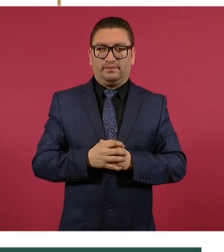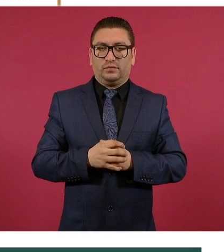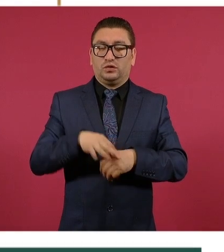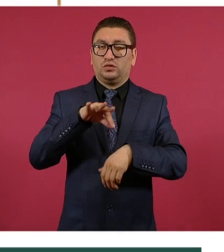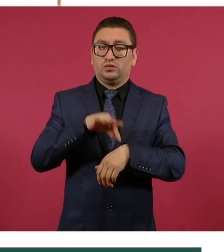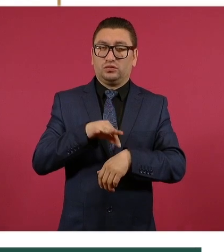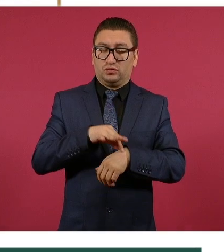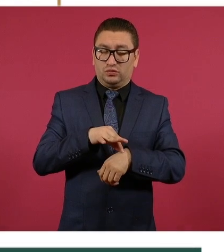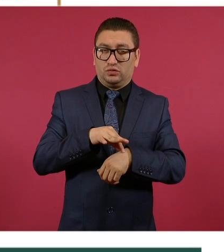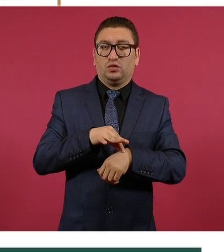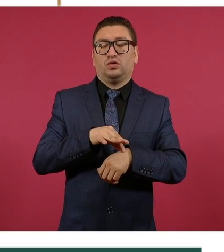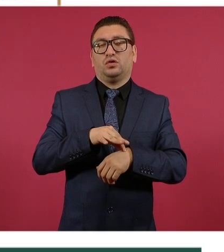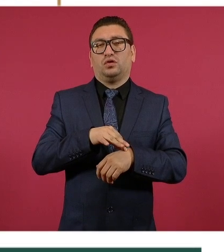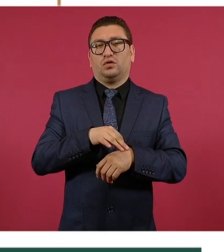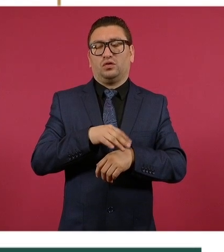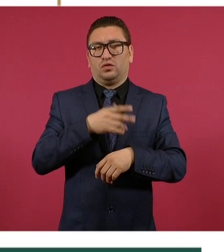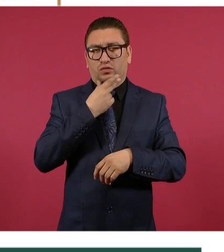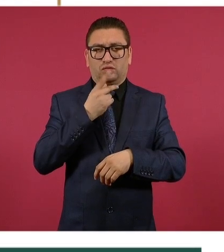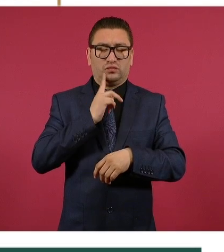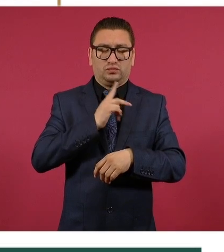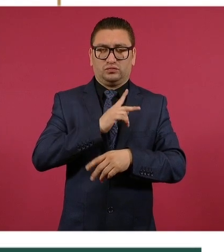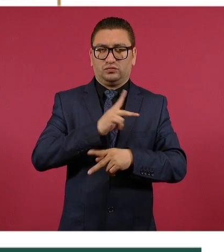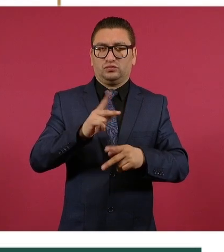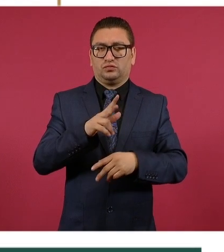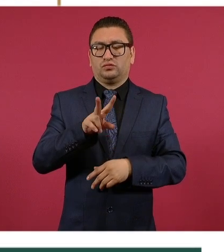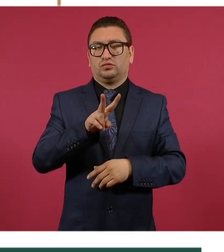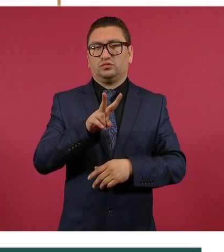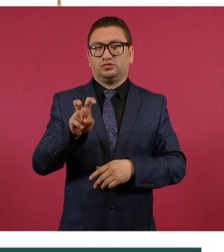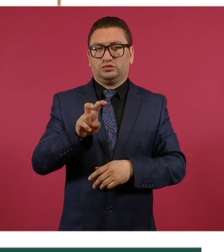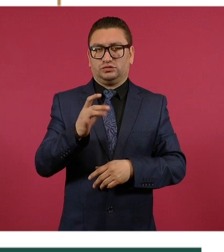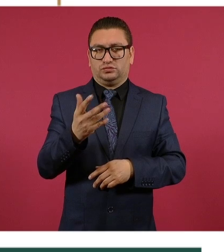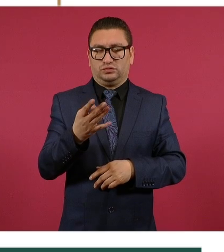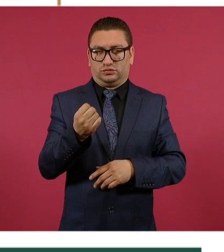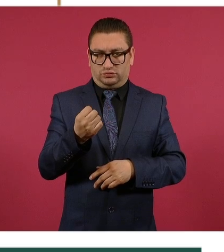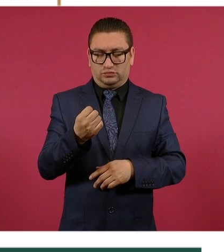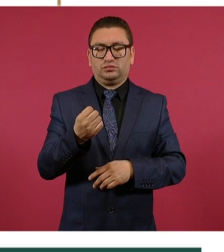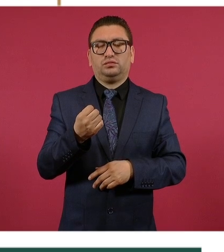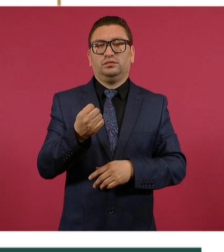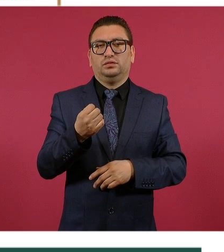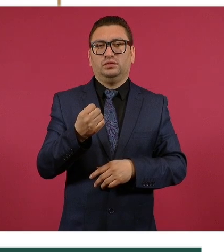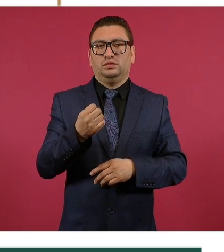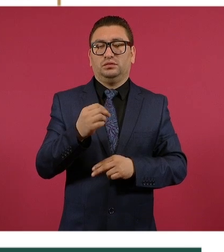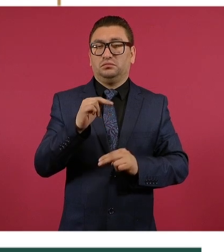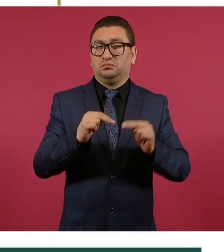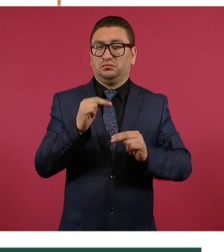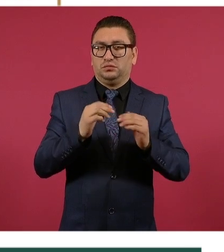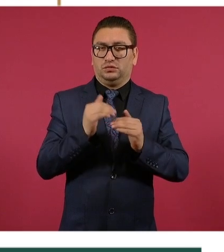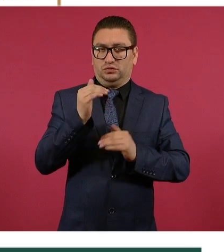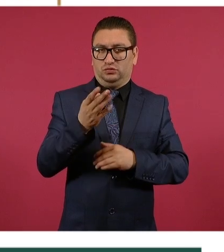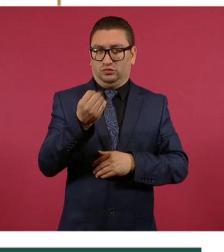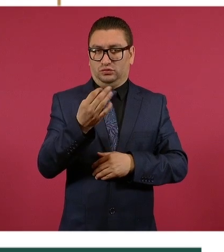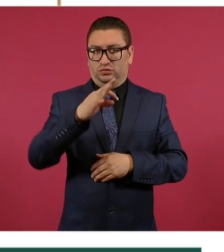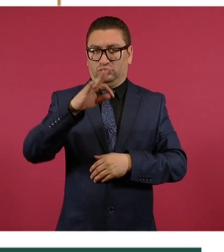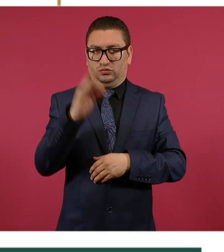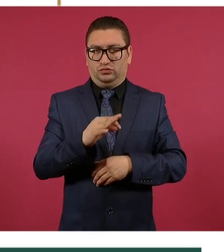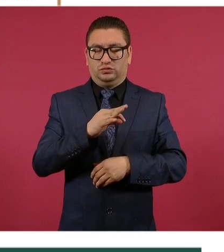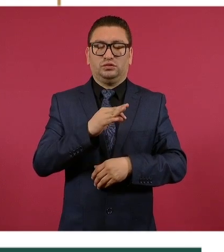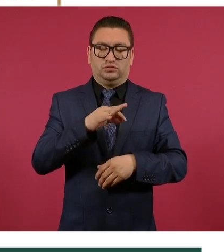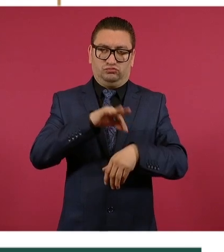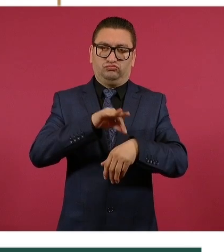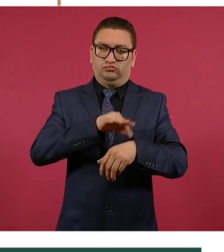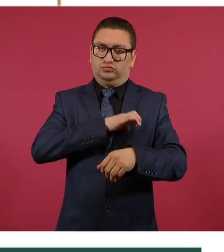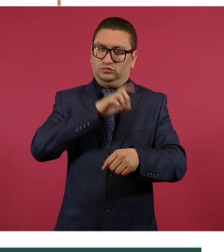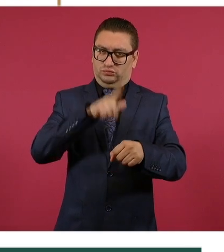de médicos se han contratado 259 que incrementaron en 9% el caso de